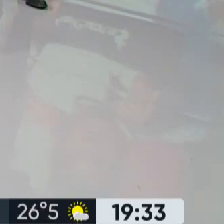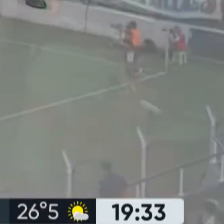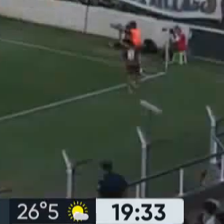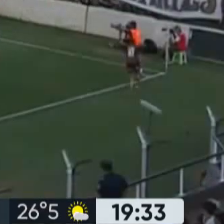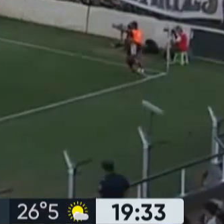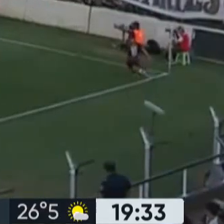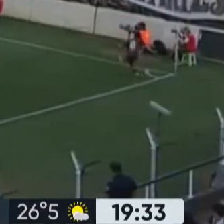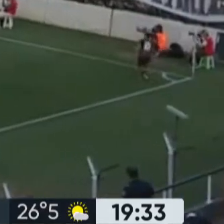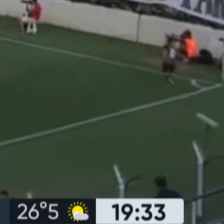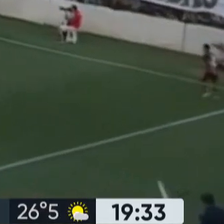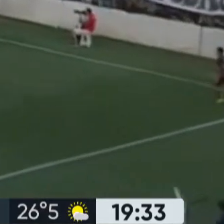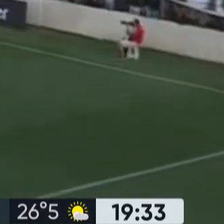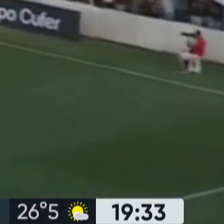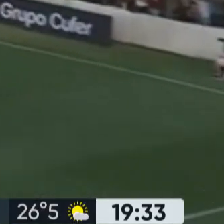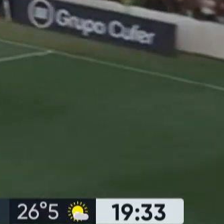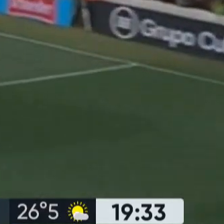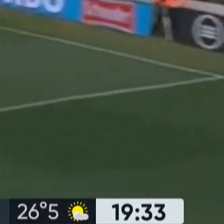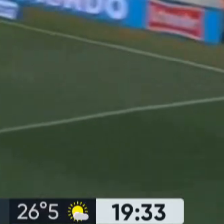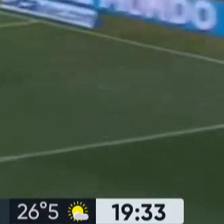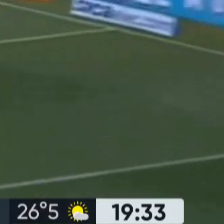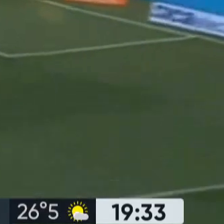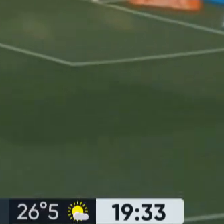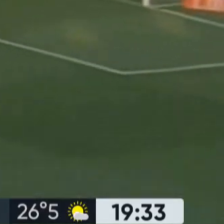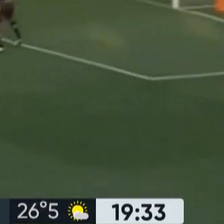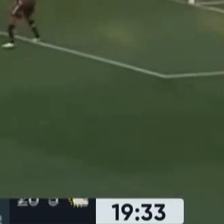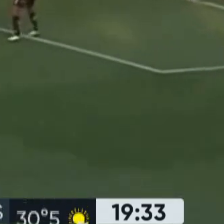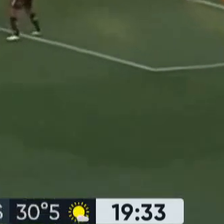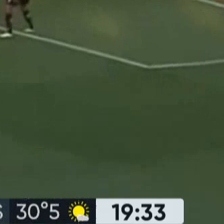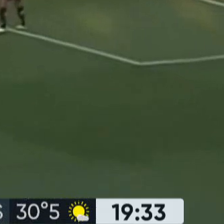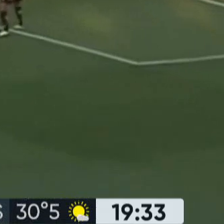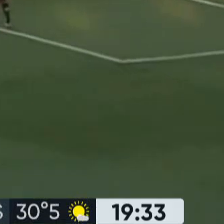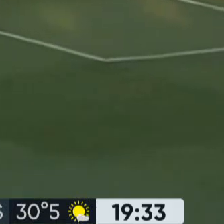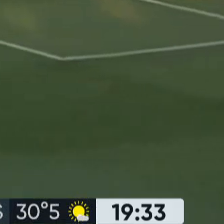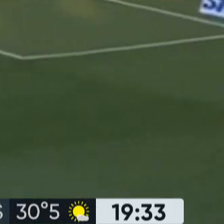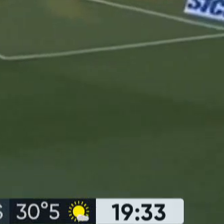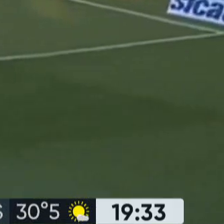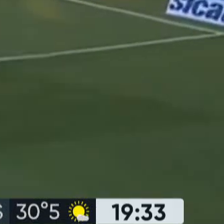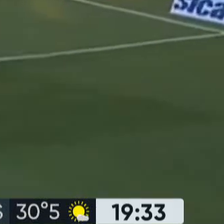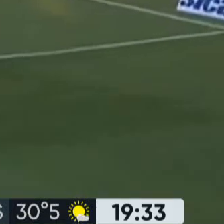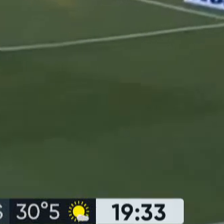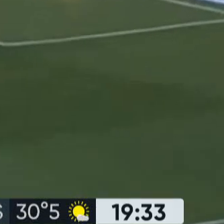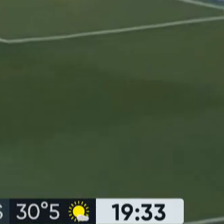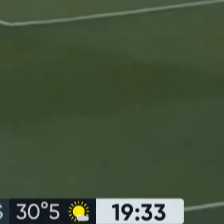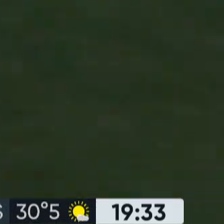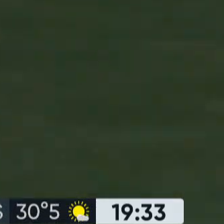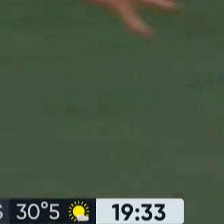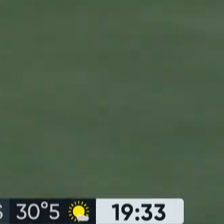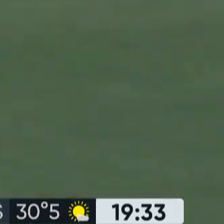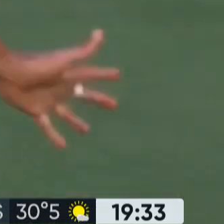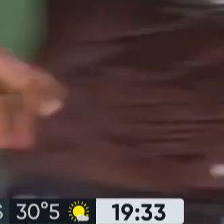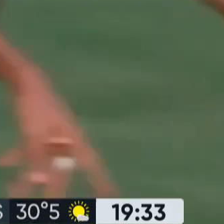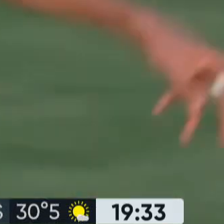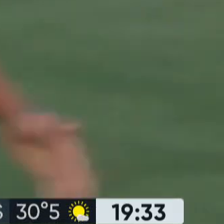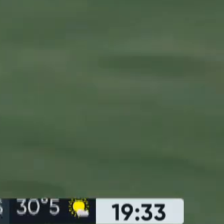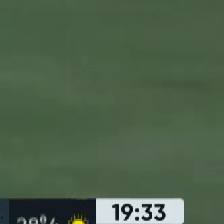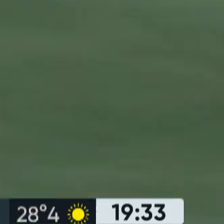viene dejando la fecha y lo que va a venir. Perfecto. Bueno, acá vemos, se terminó hace un ratito Platense y Central Córdoba de Santiago